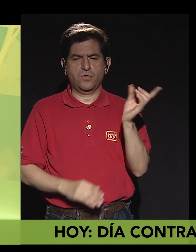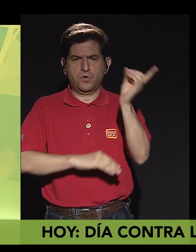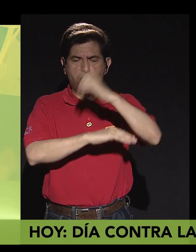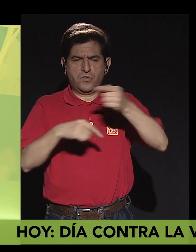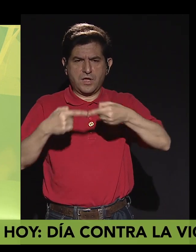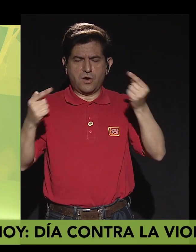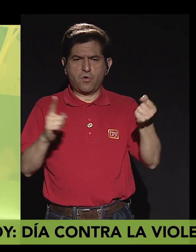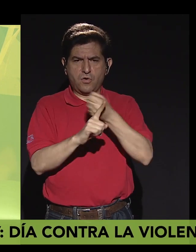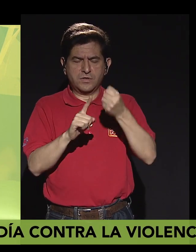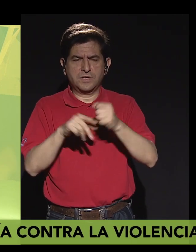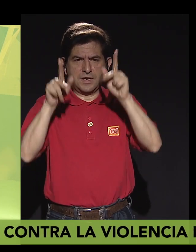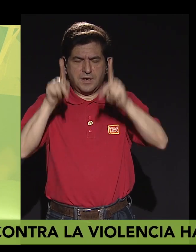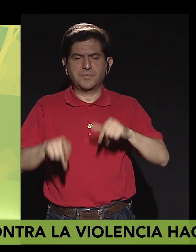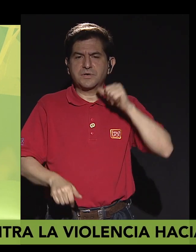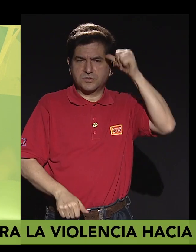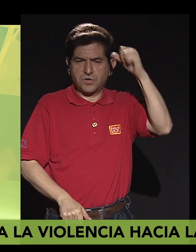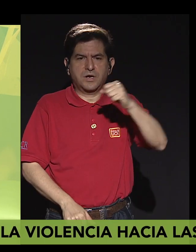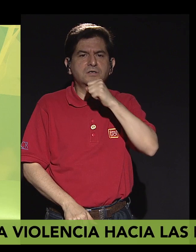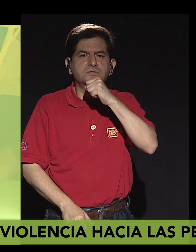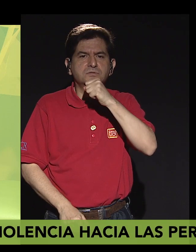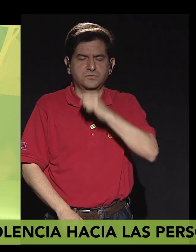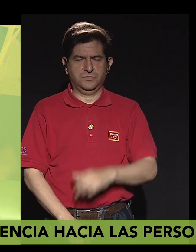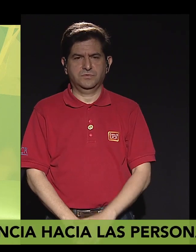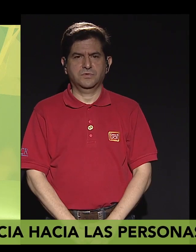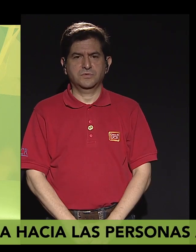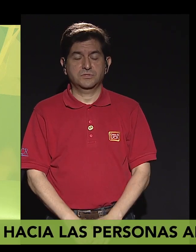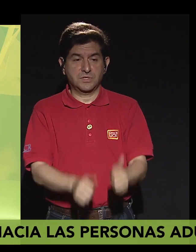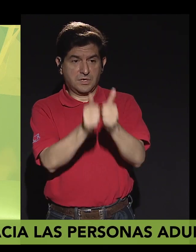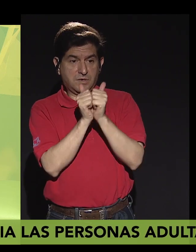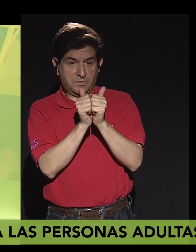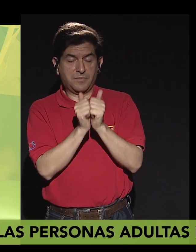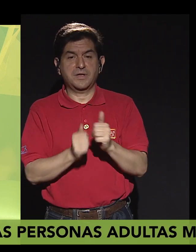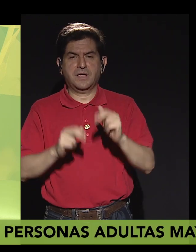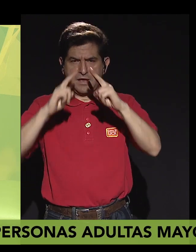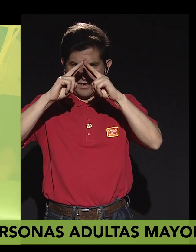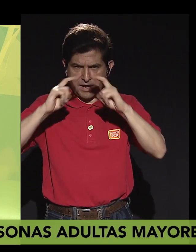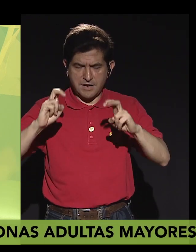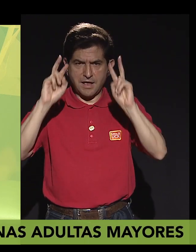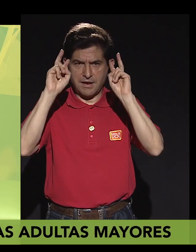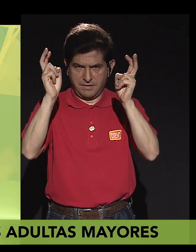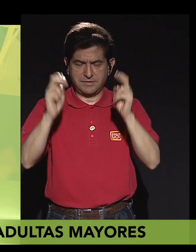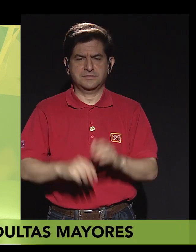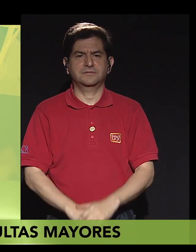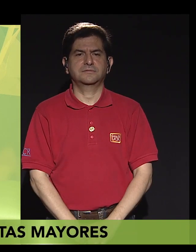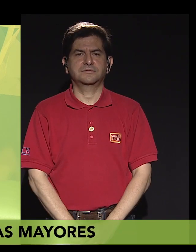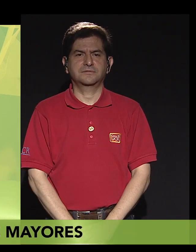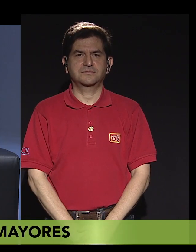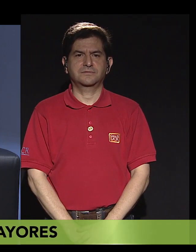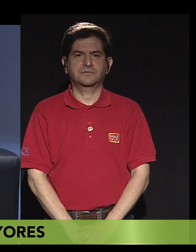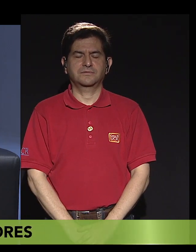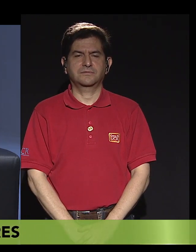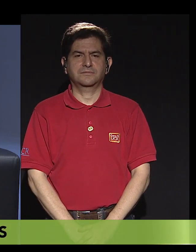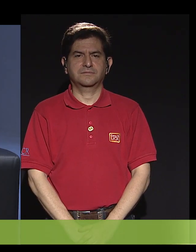de junio, Día contra la Violencia hacia las Personas Adultas Mayores, y nos acompañan para analizar este